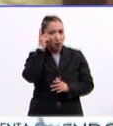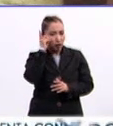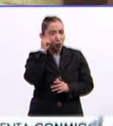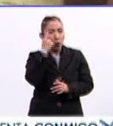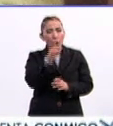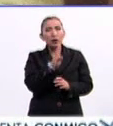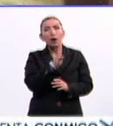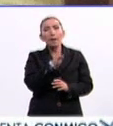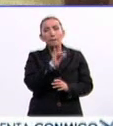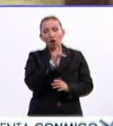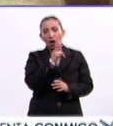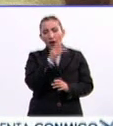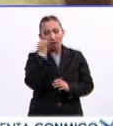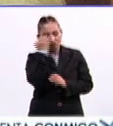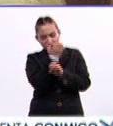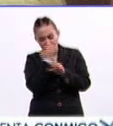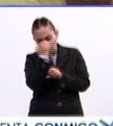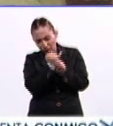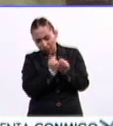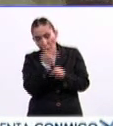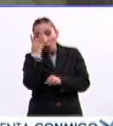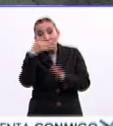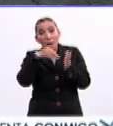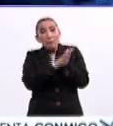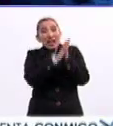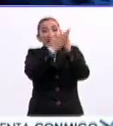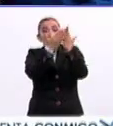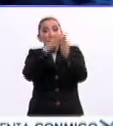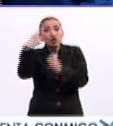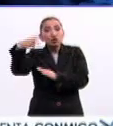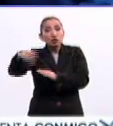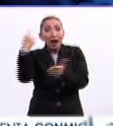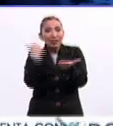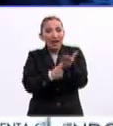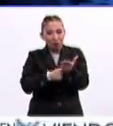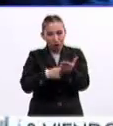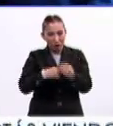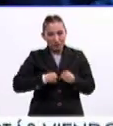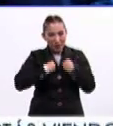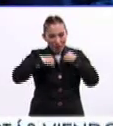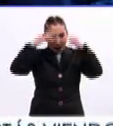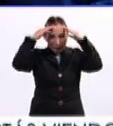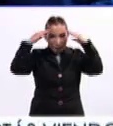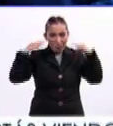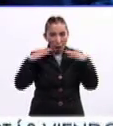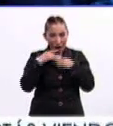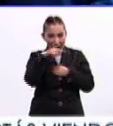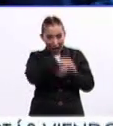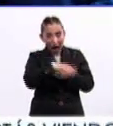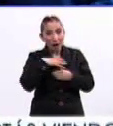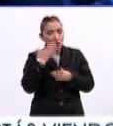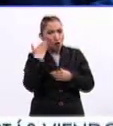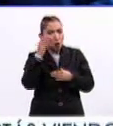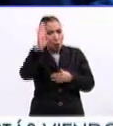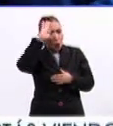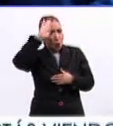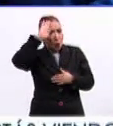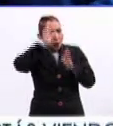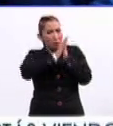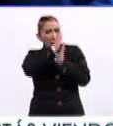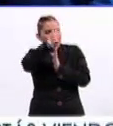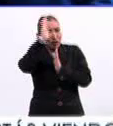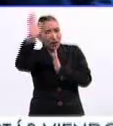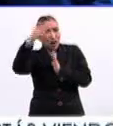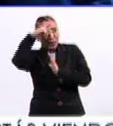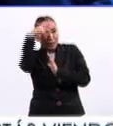Juana tenía 4.000 volúmenes en su celda, 4.000 volúmenes. Y en esa época era una barbaridad. En esa época era una de las bibliotecas más grandes de México, por